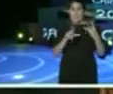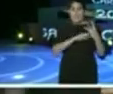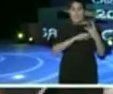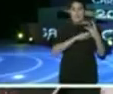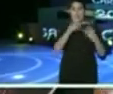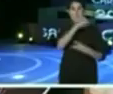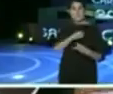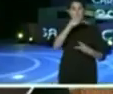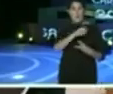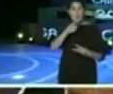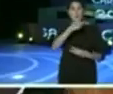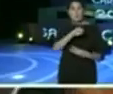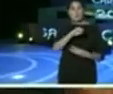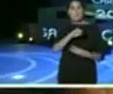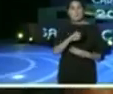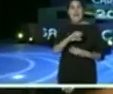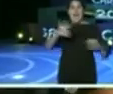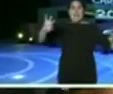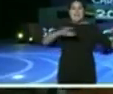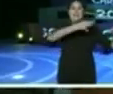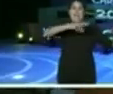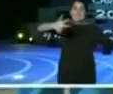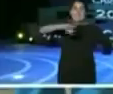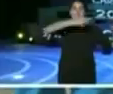murga La Traviata.